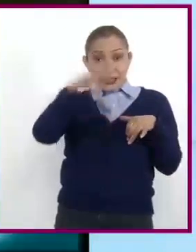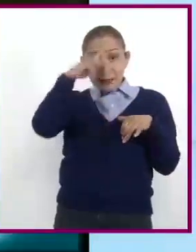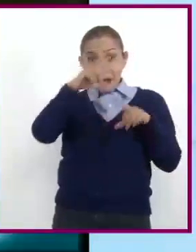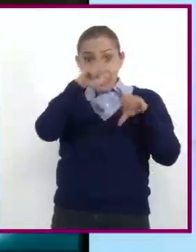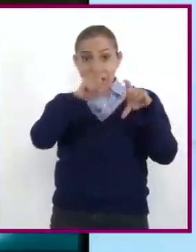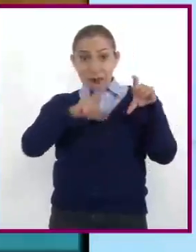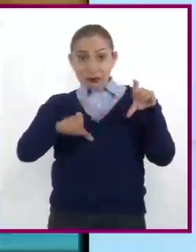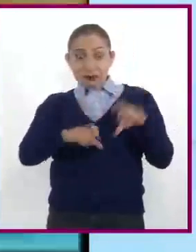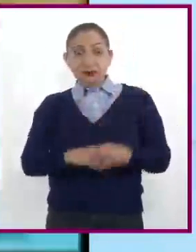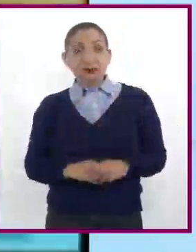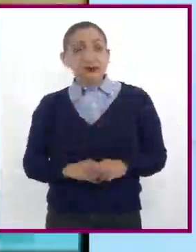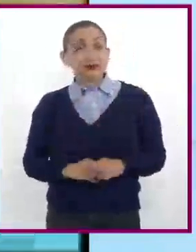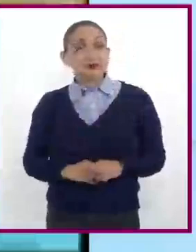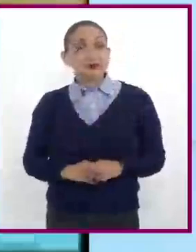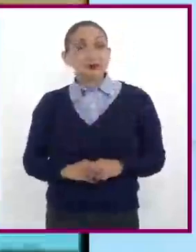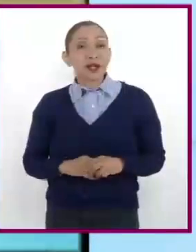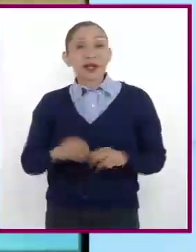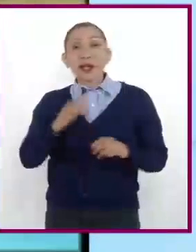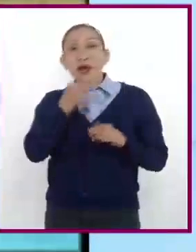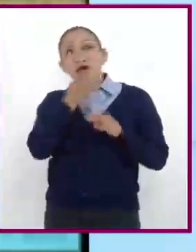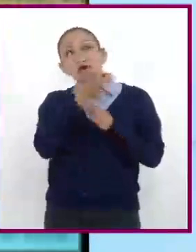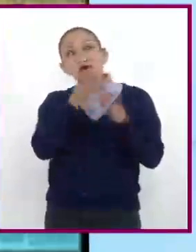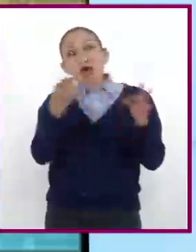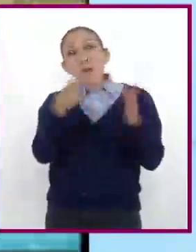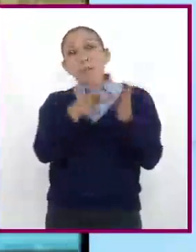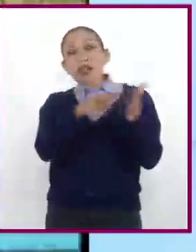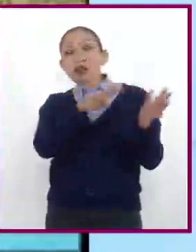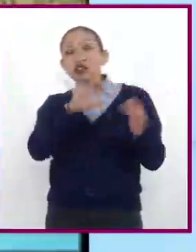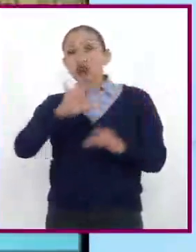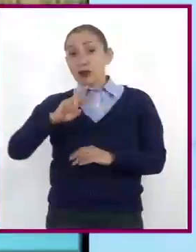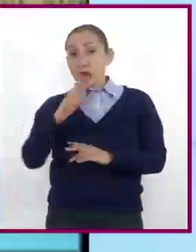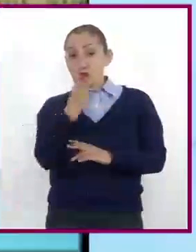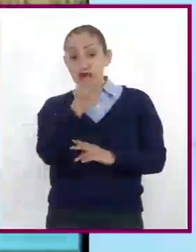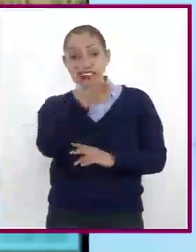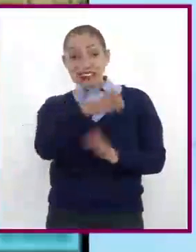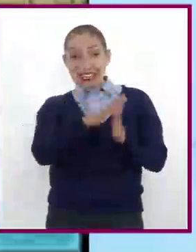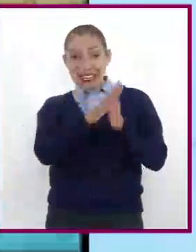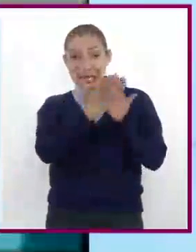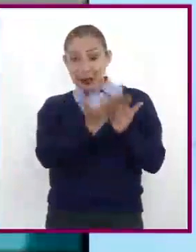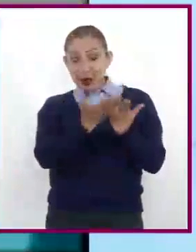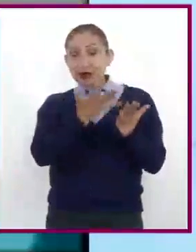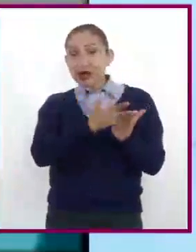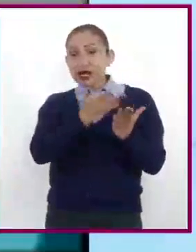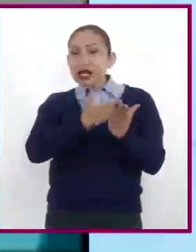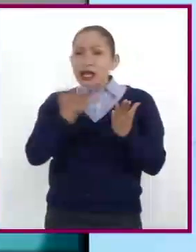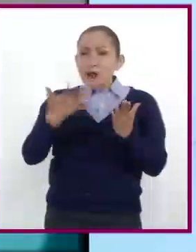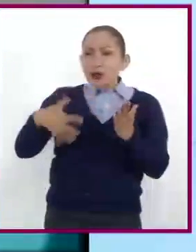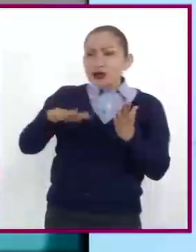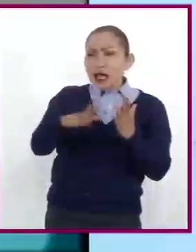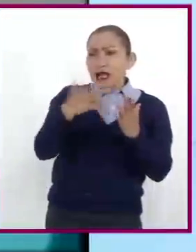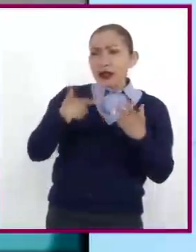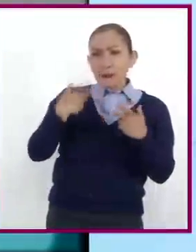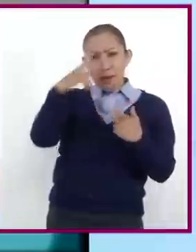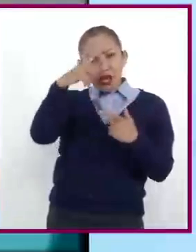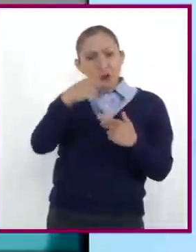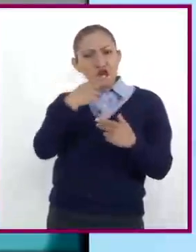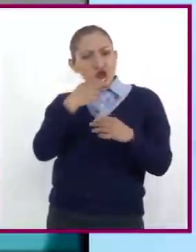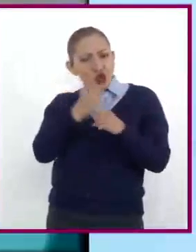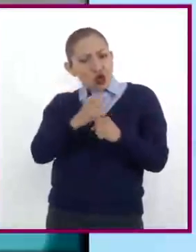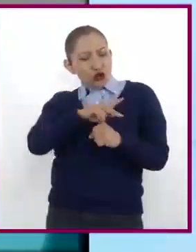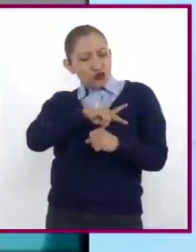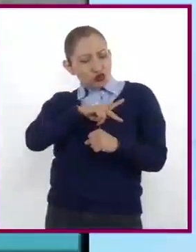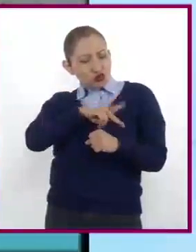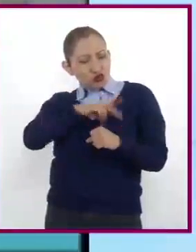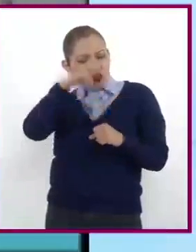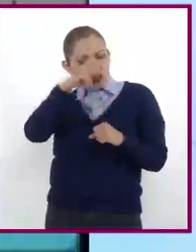país. Publicado en 1952, El Diosero comparte la búsqueda del ser nacional, de lo